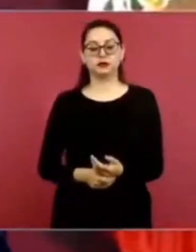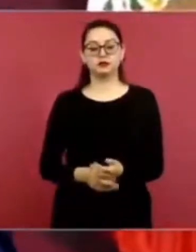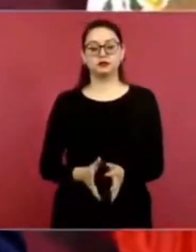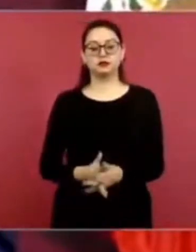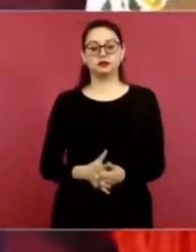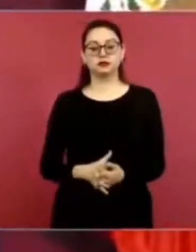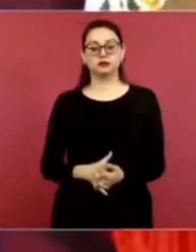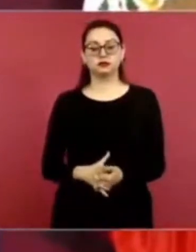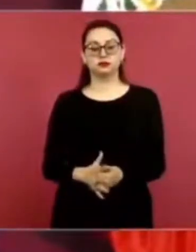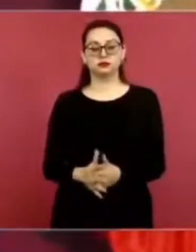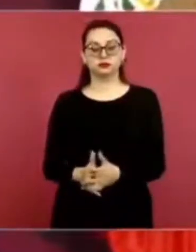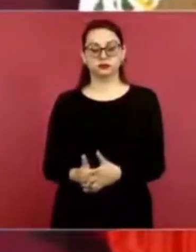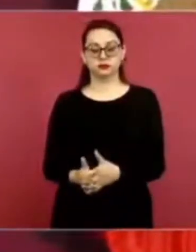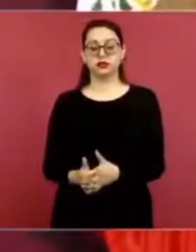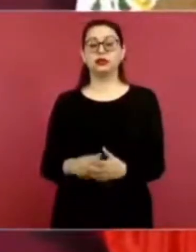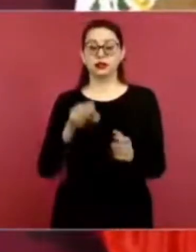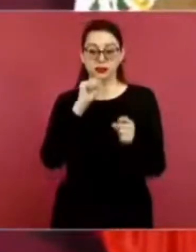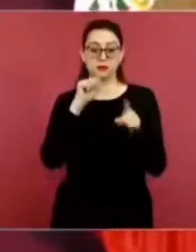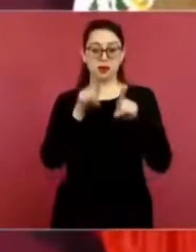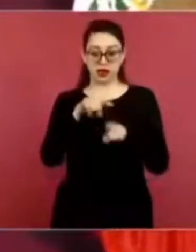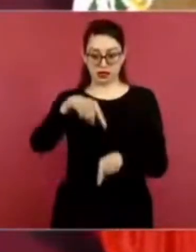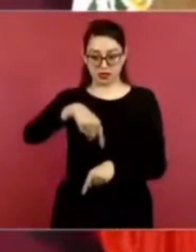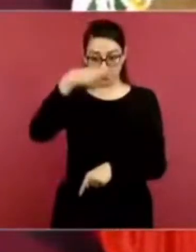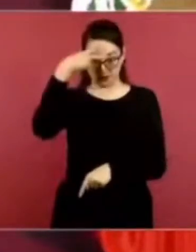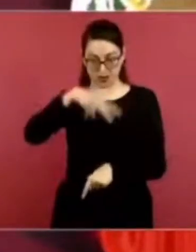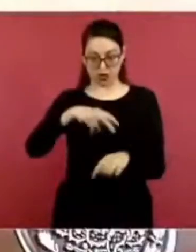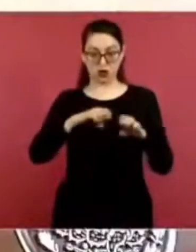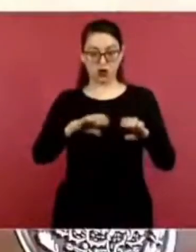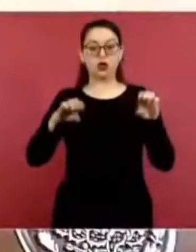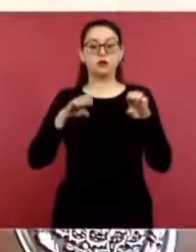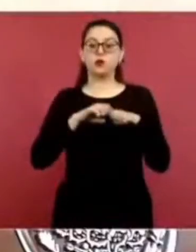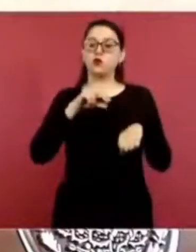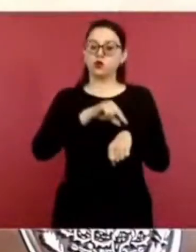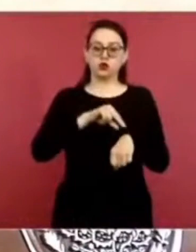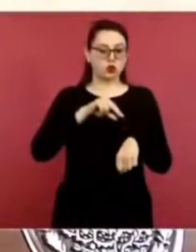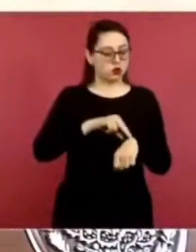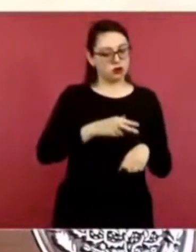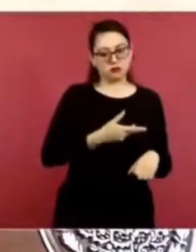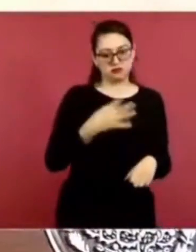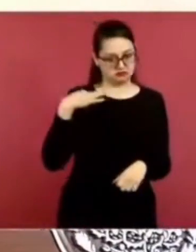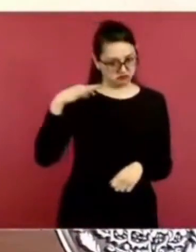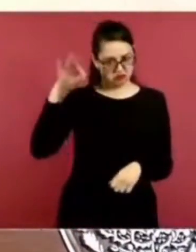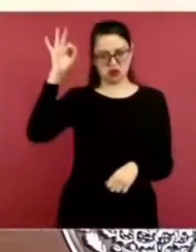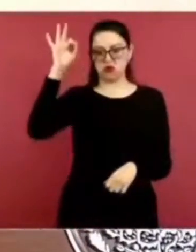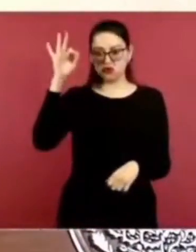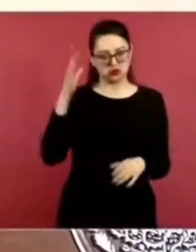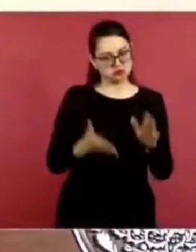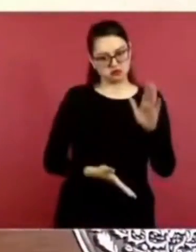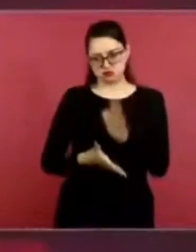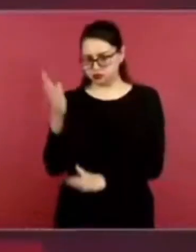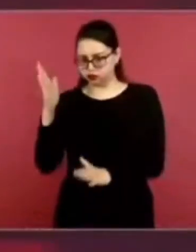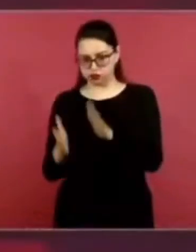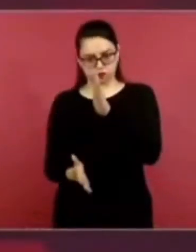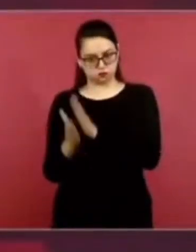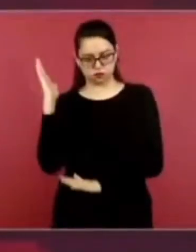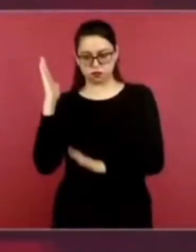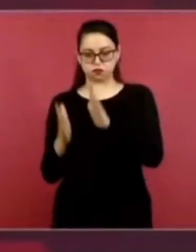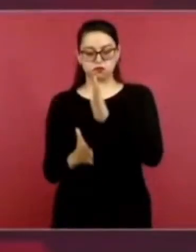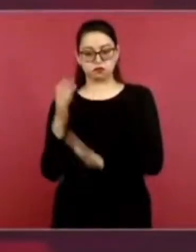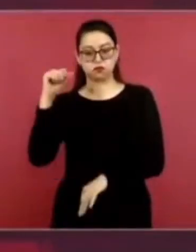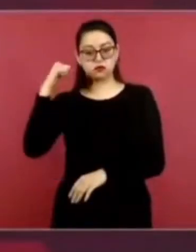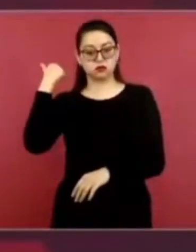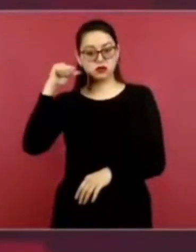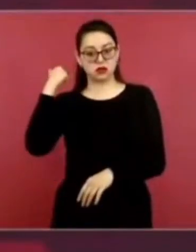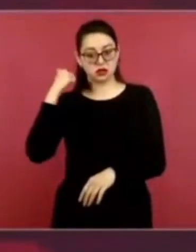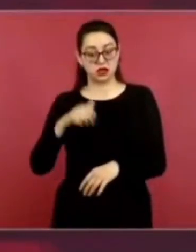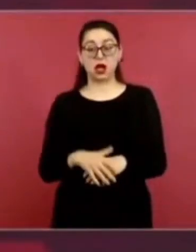Cuba, hay brigadas de médicos del IMSS Bienestar. ¿Hay de otros